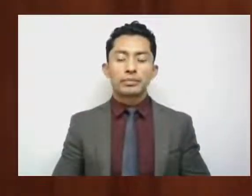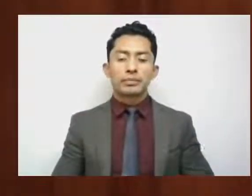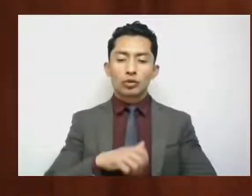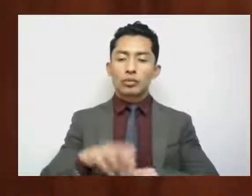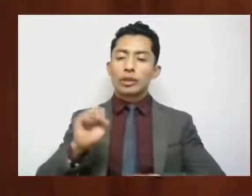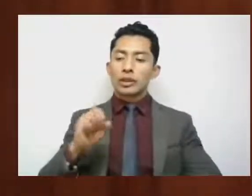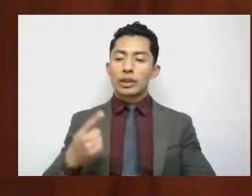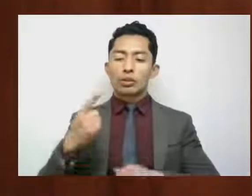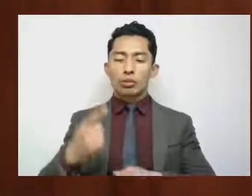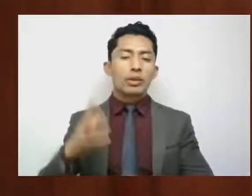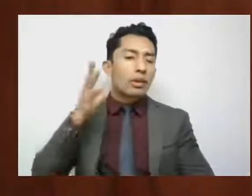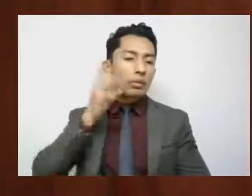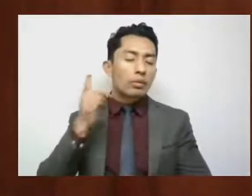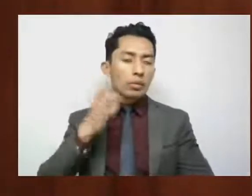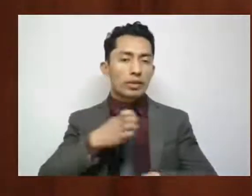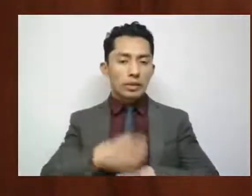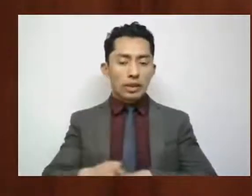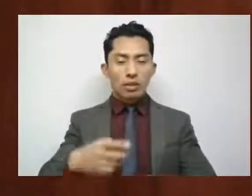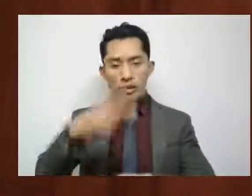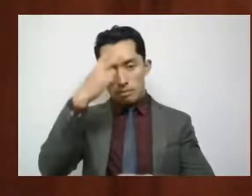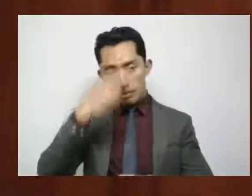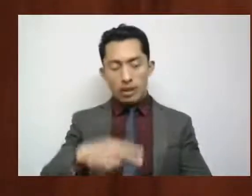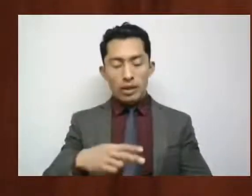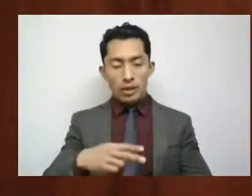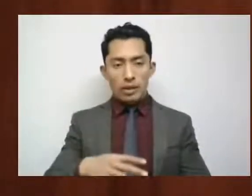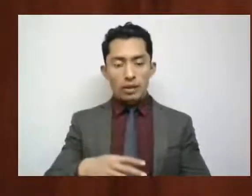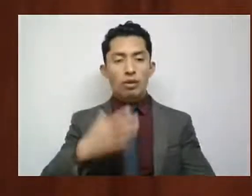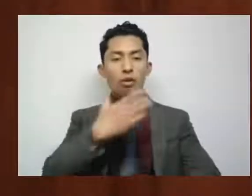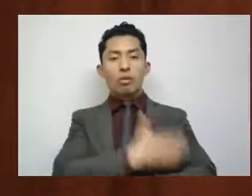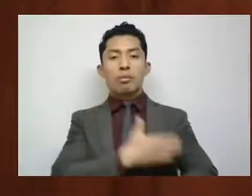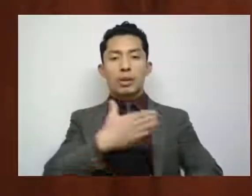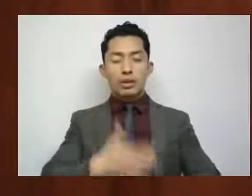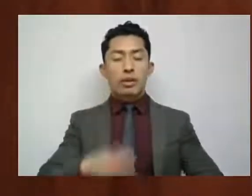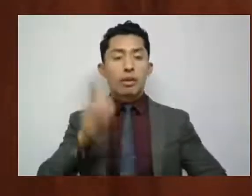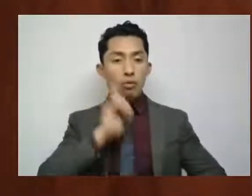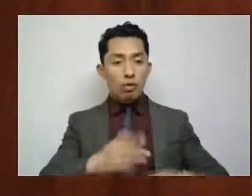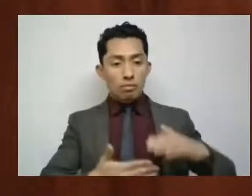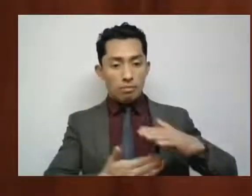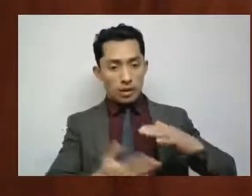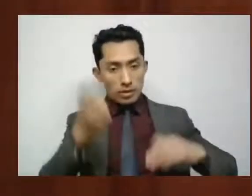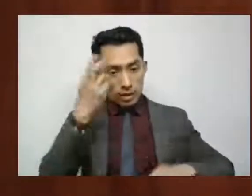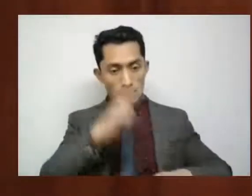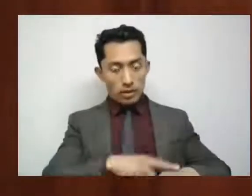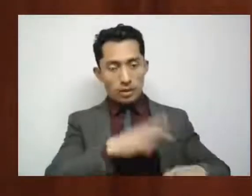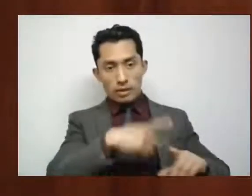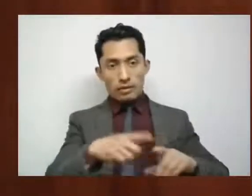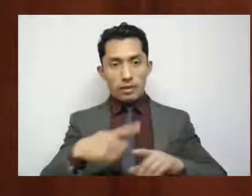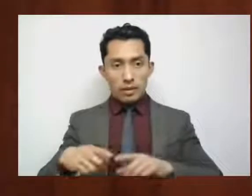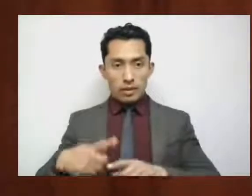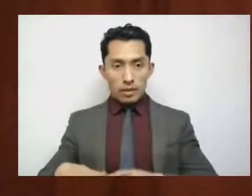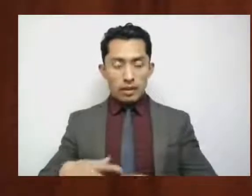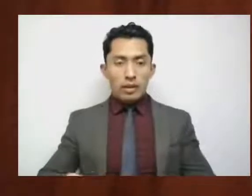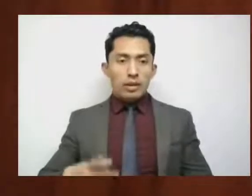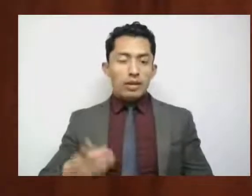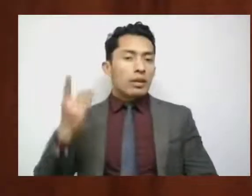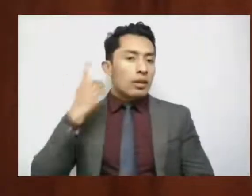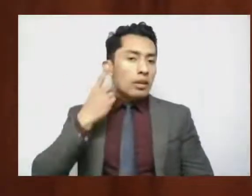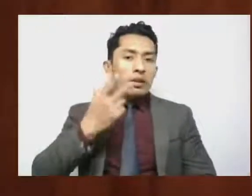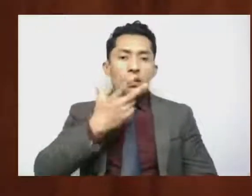61ª legislatura del Estado de México, compañeras integrantes de la mesa directiva, diputadas y